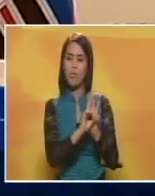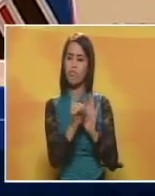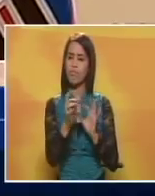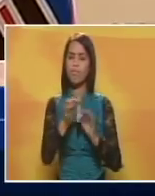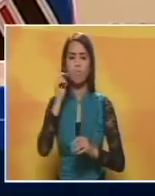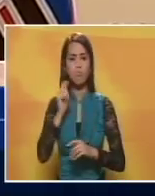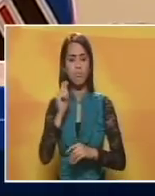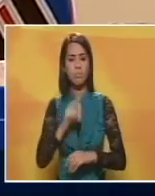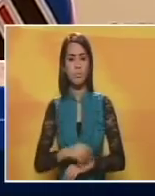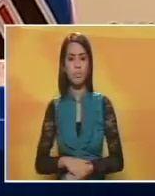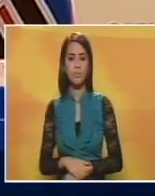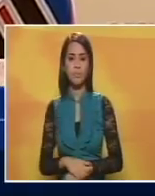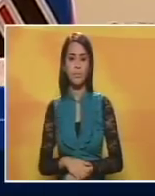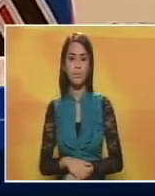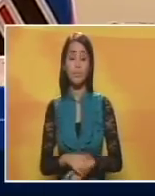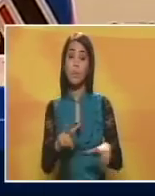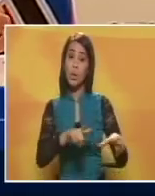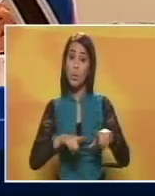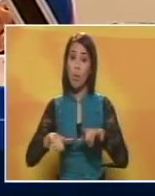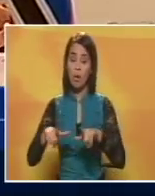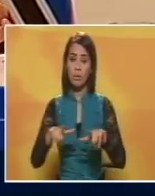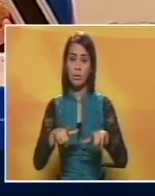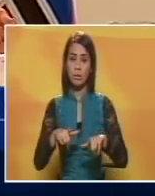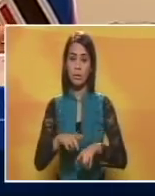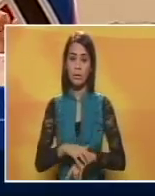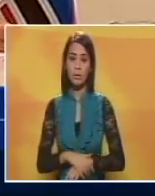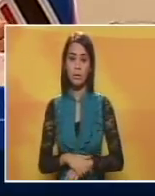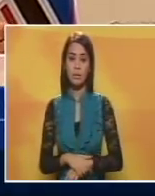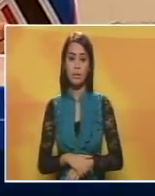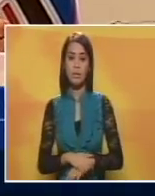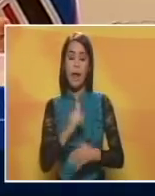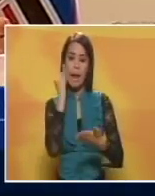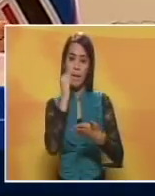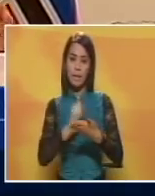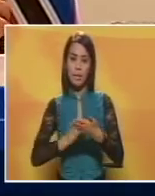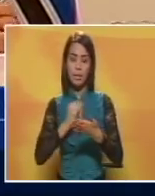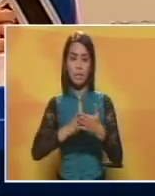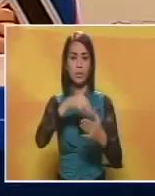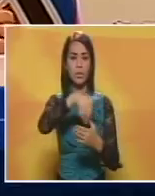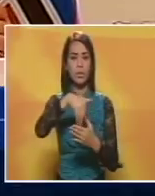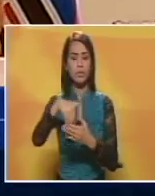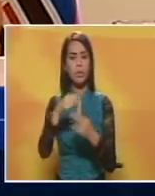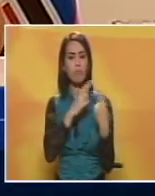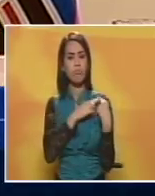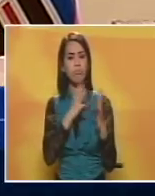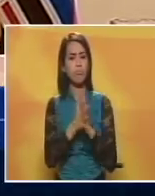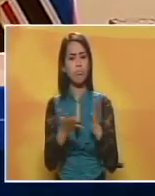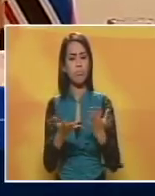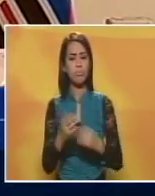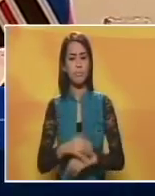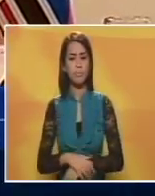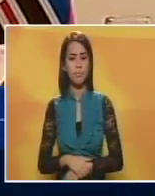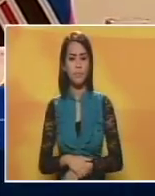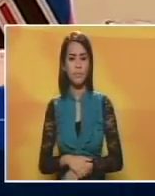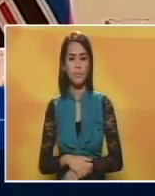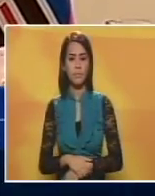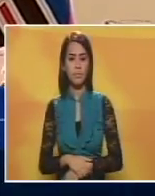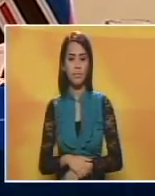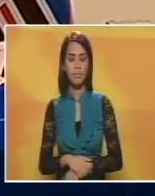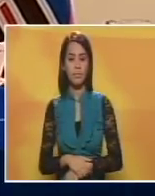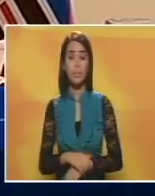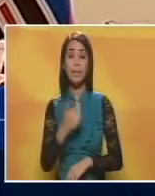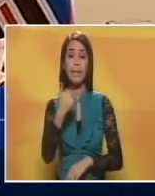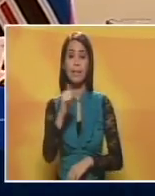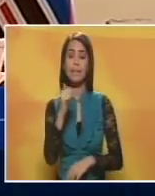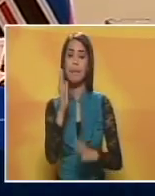legislativos estadales. El registro electoral corresponde al corte del 10